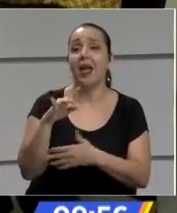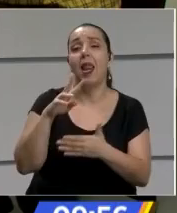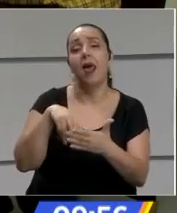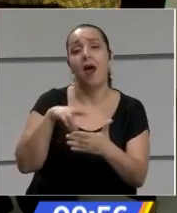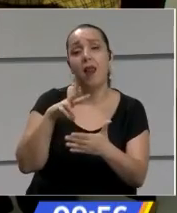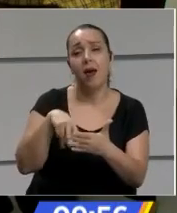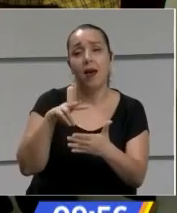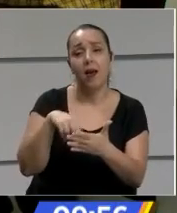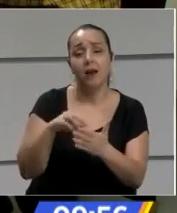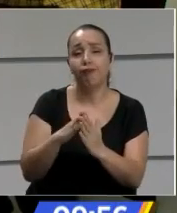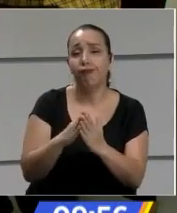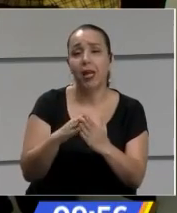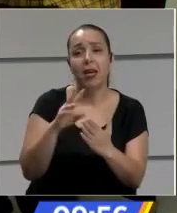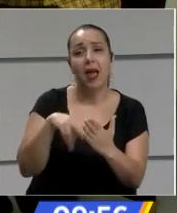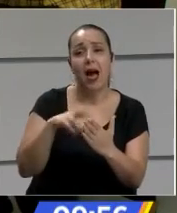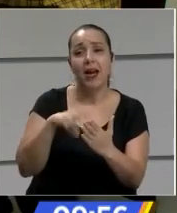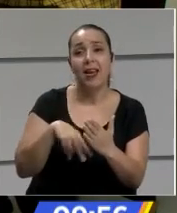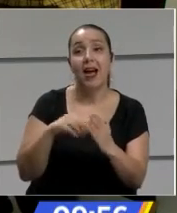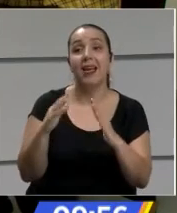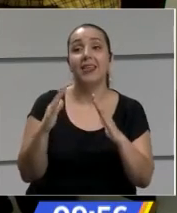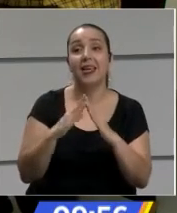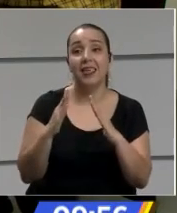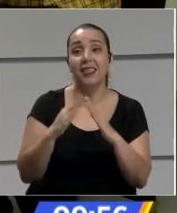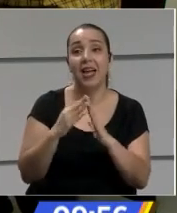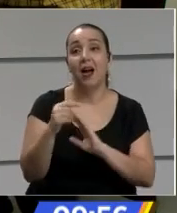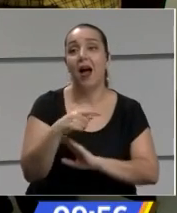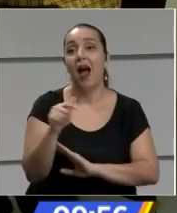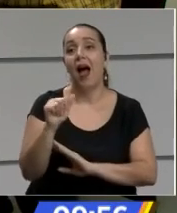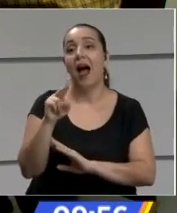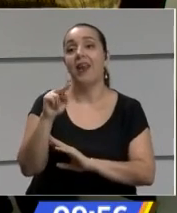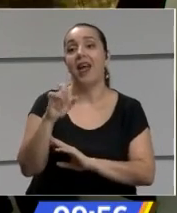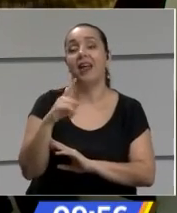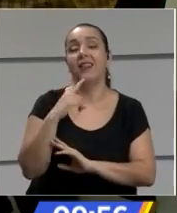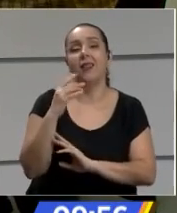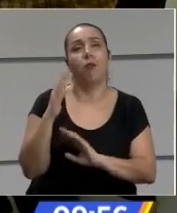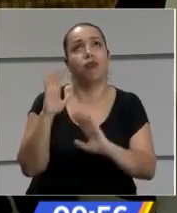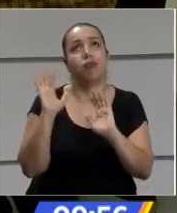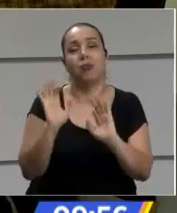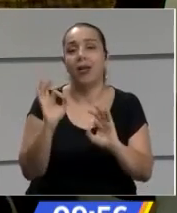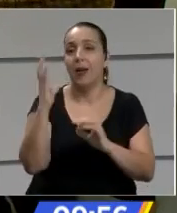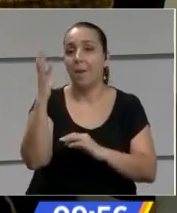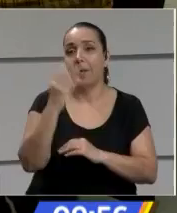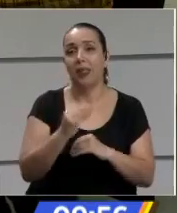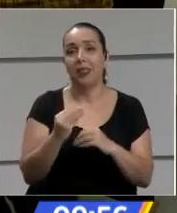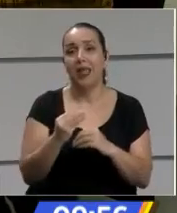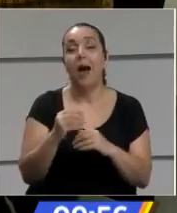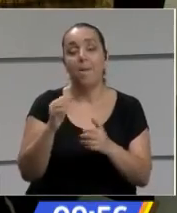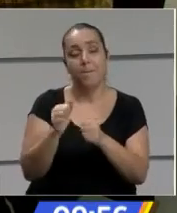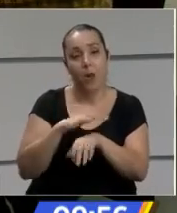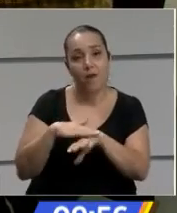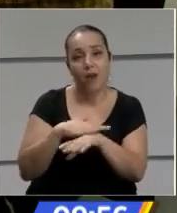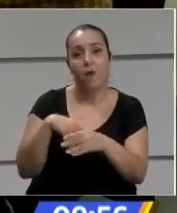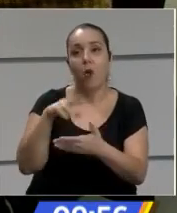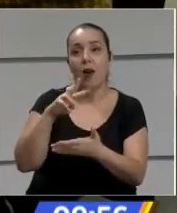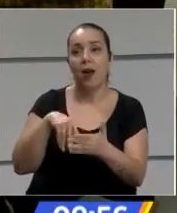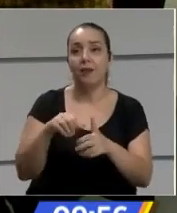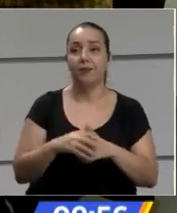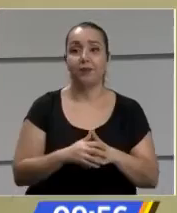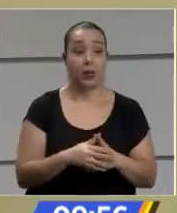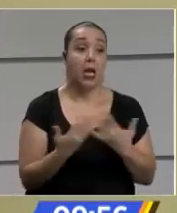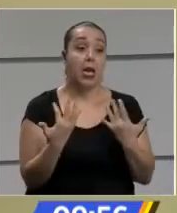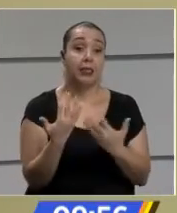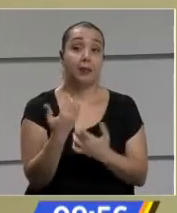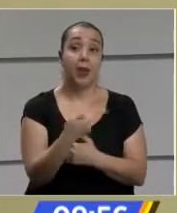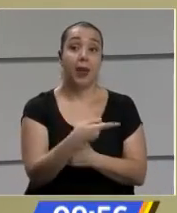lean. Lean en casa, lean. Y Anansi es maravillosa. Por favor, lean. Esperemos que